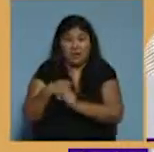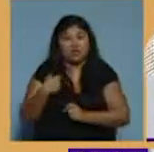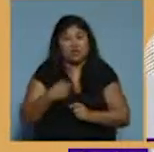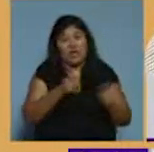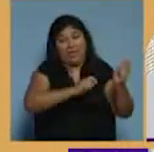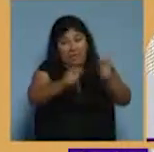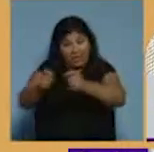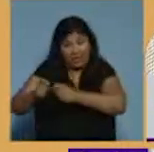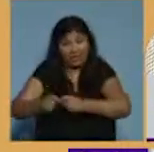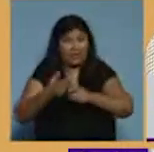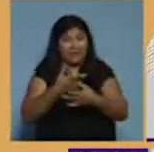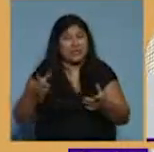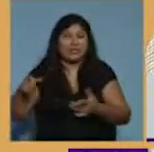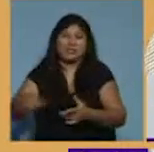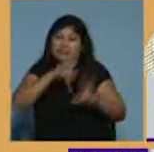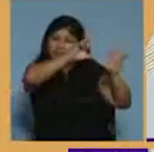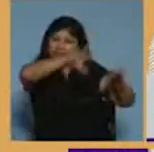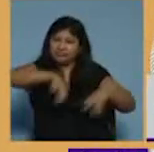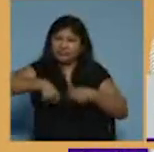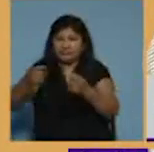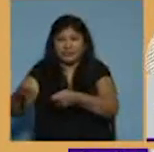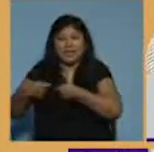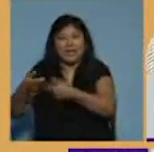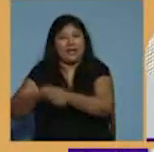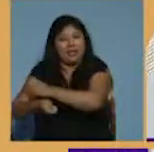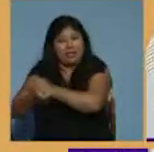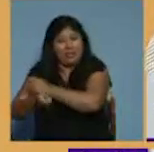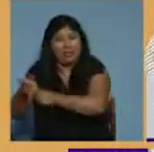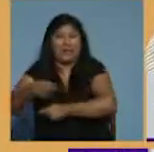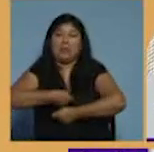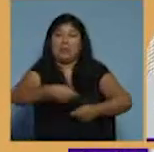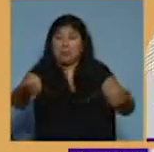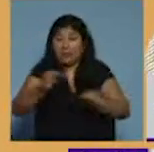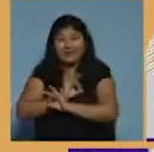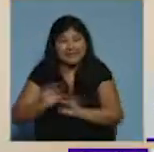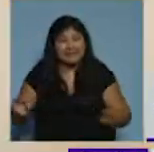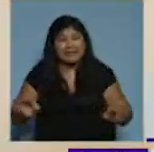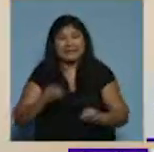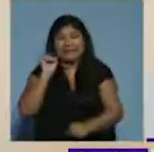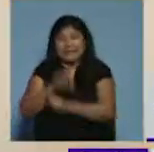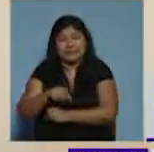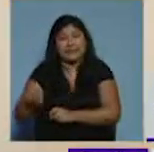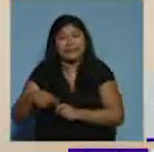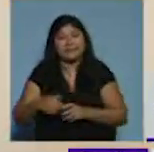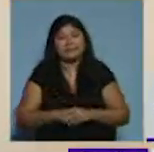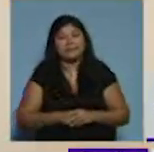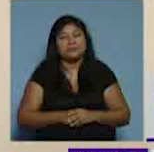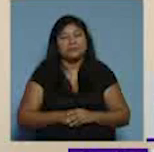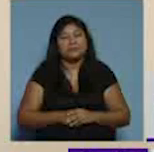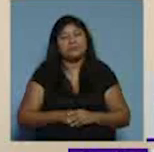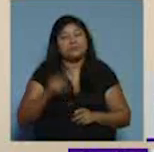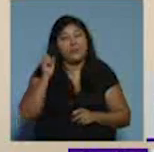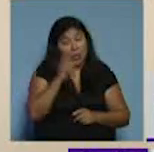beneficiarios que era un sector de la población el más vulnerable doctor miranda están de acuerdo con la cantidad